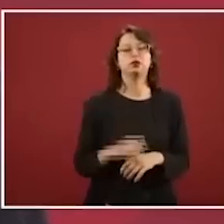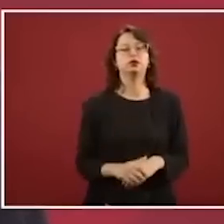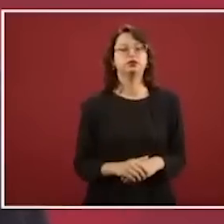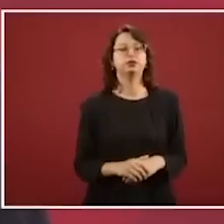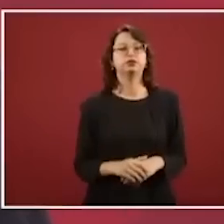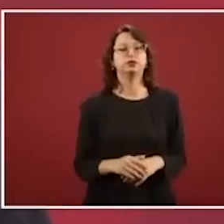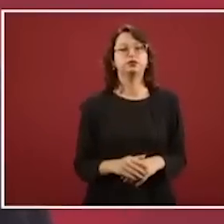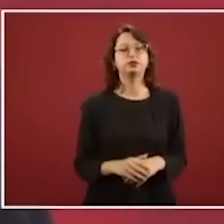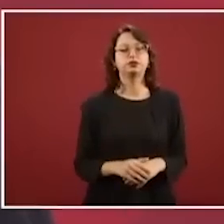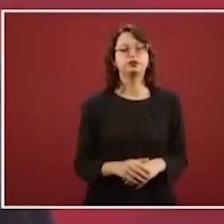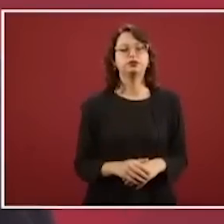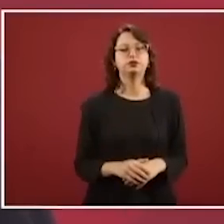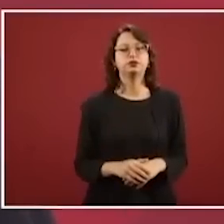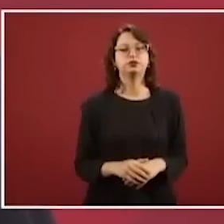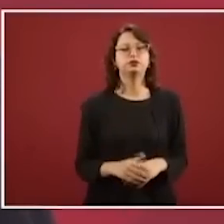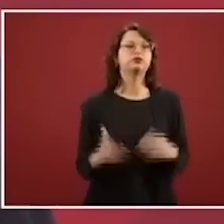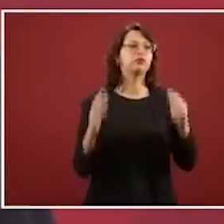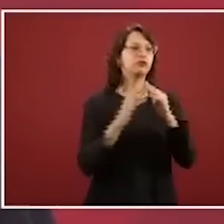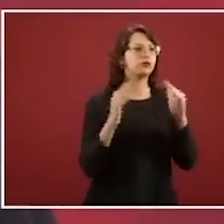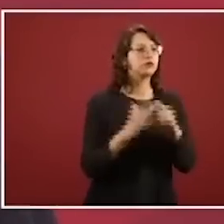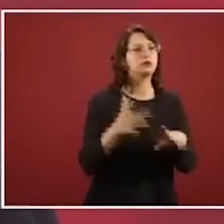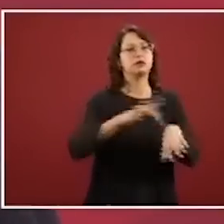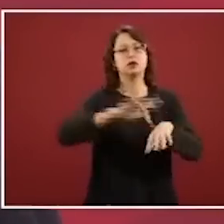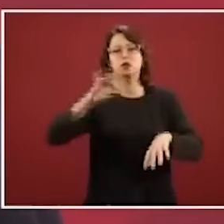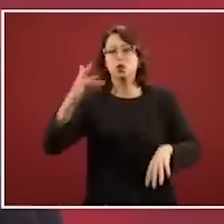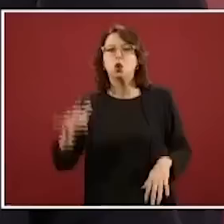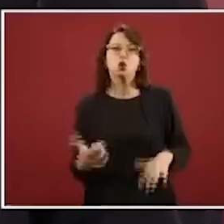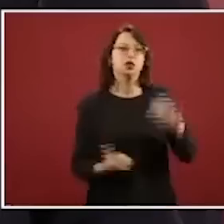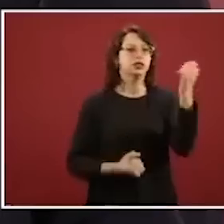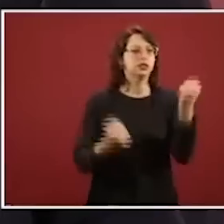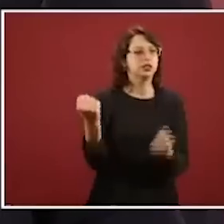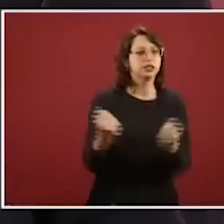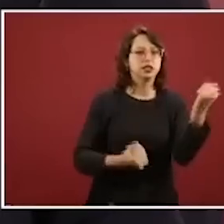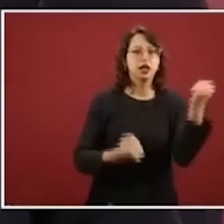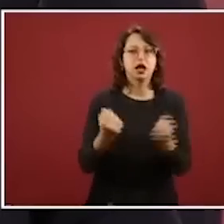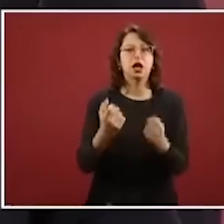bienes, casas, joyas, carros,